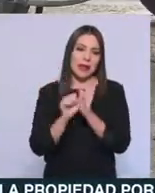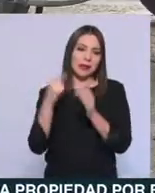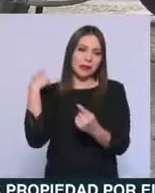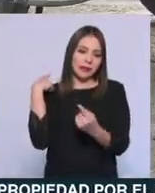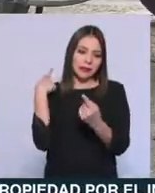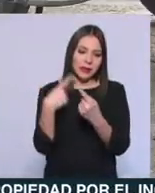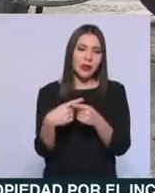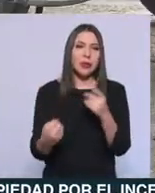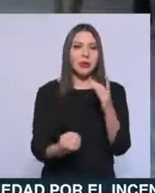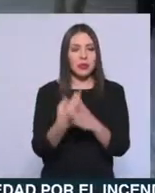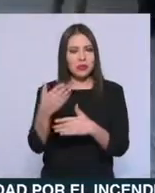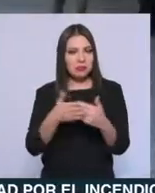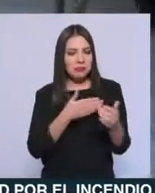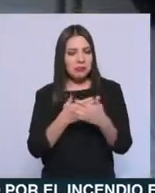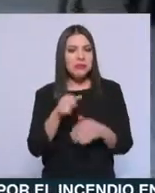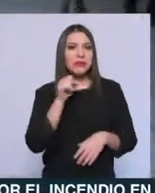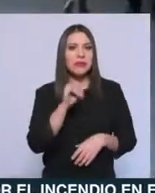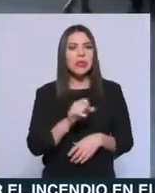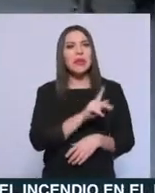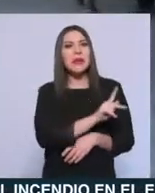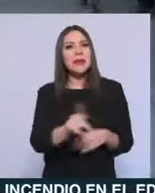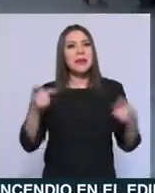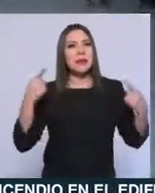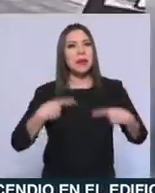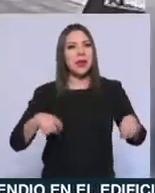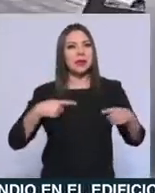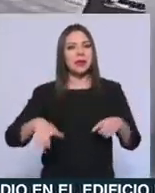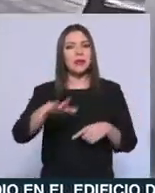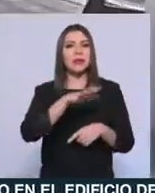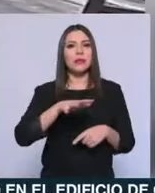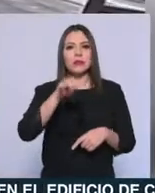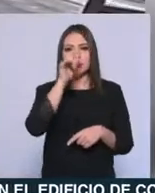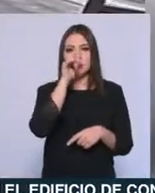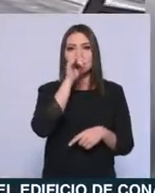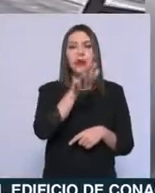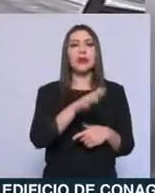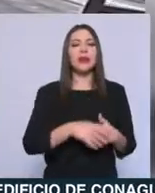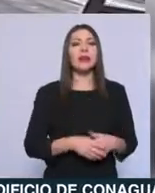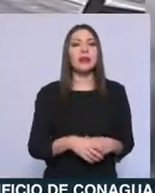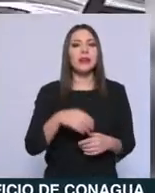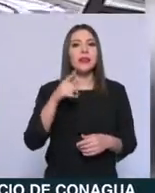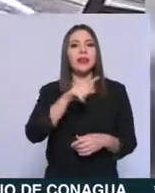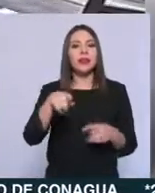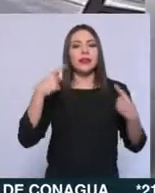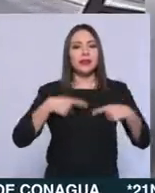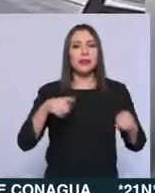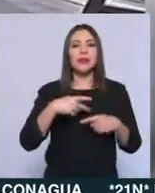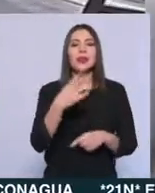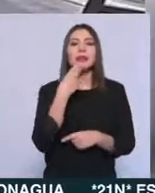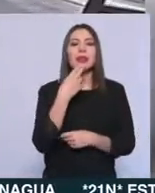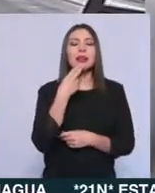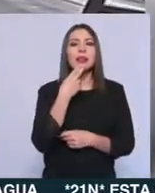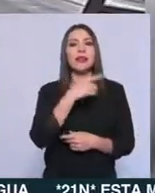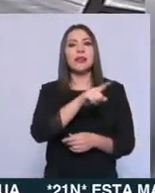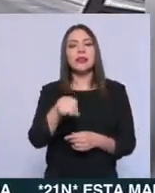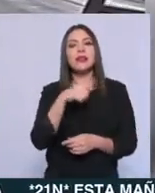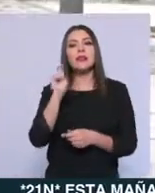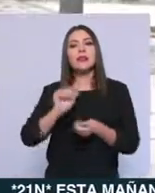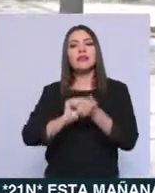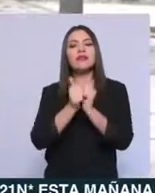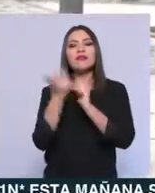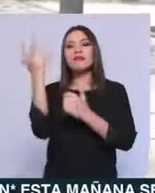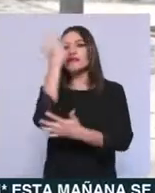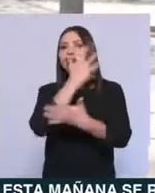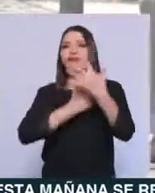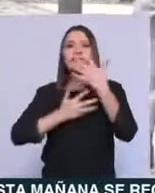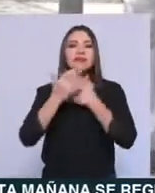de comenzar a presentarse quejas de la población, así como accidentes de los usuarios, el uso de estos aparatos genera ambigüedades.